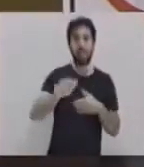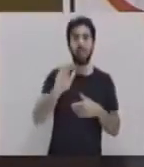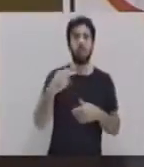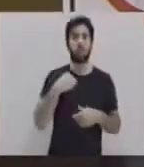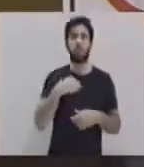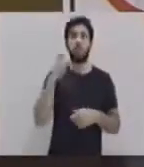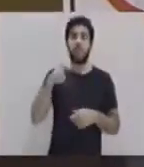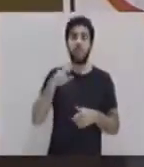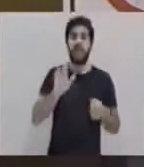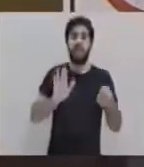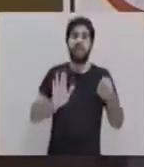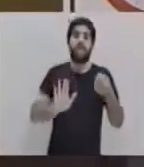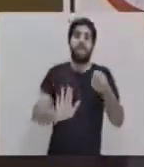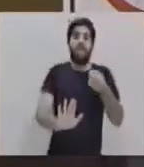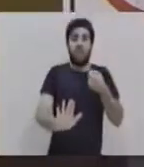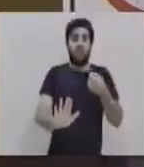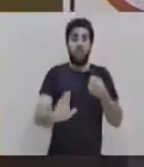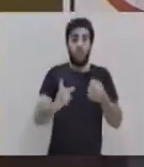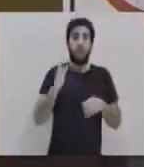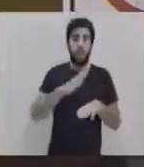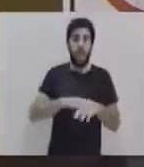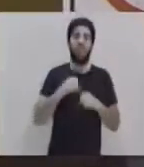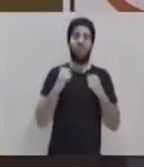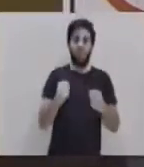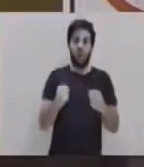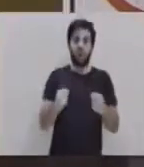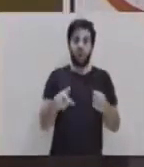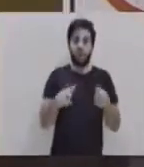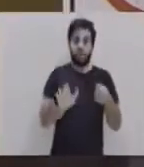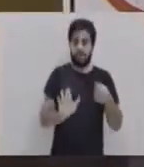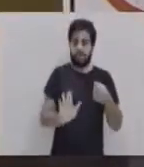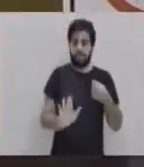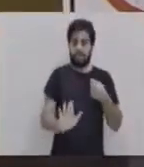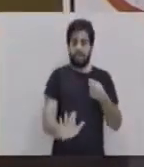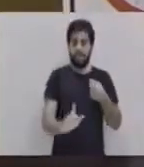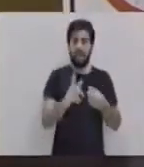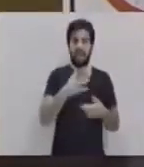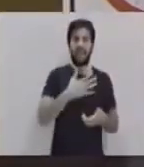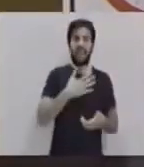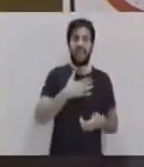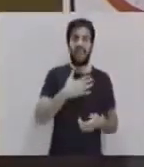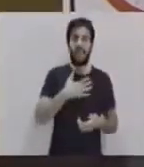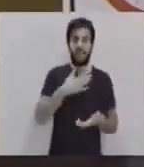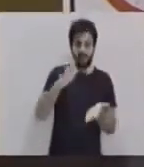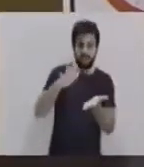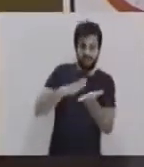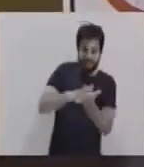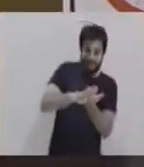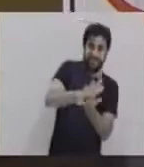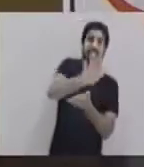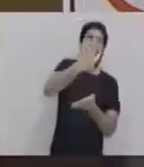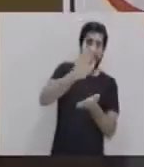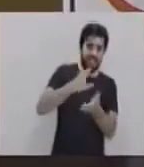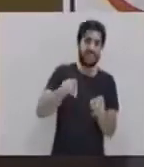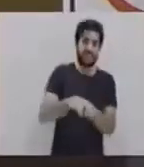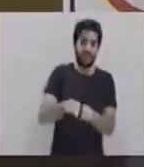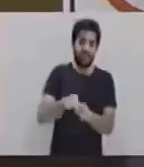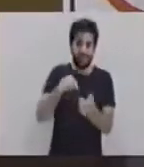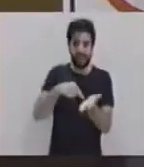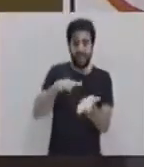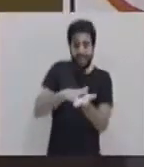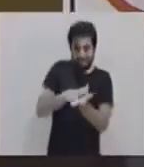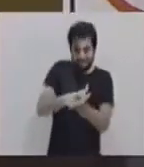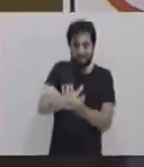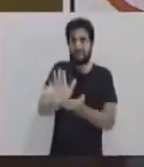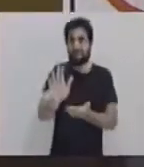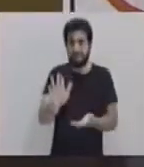para poderlo detener nosotros necesitamos tener una fuerza mayor, que en el caso va a ser la fricción, ¿sí? Ajá. Para generar esta